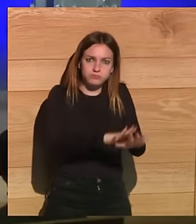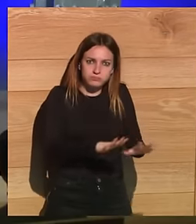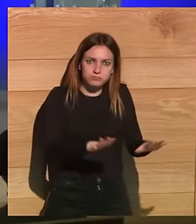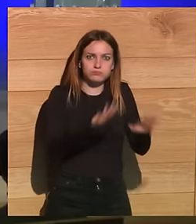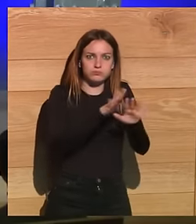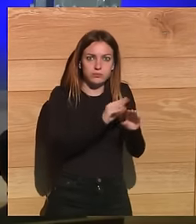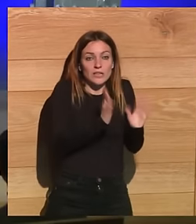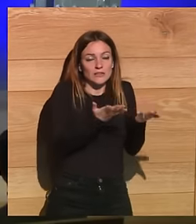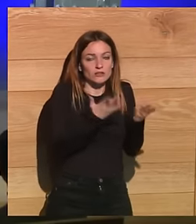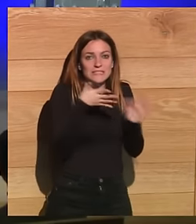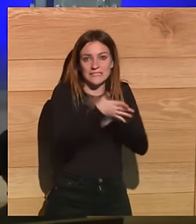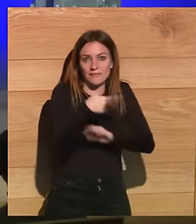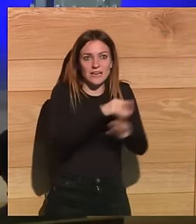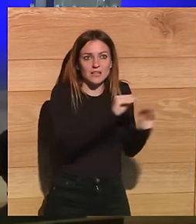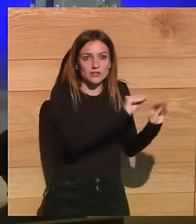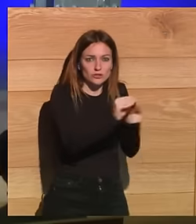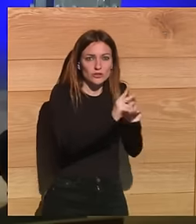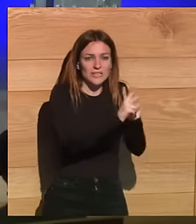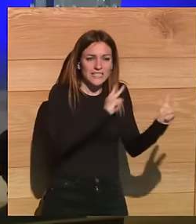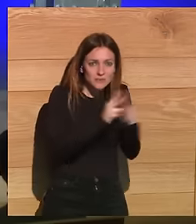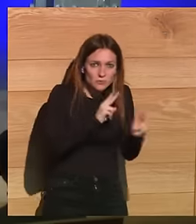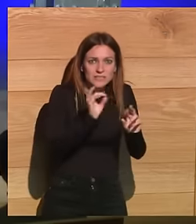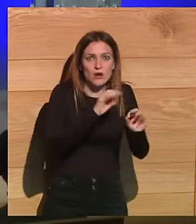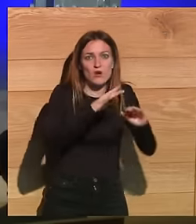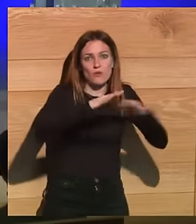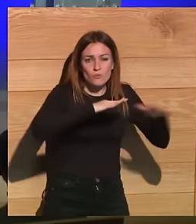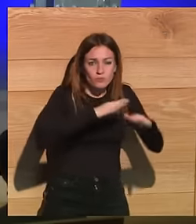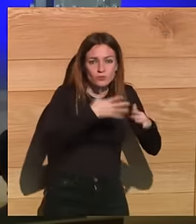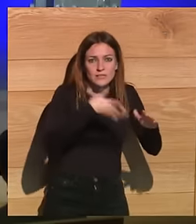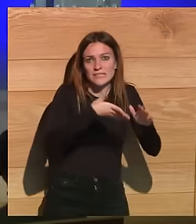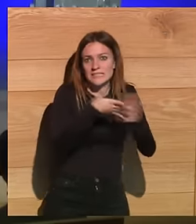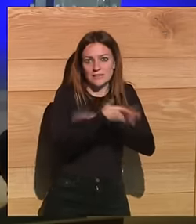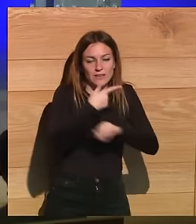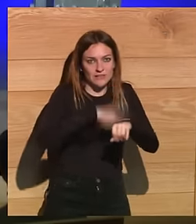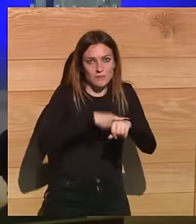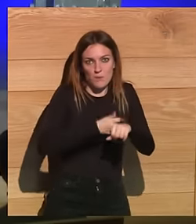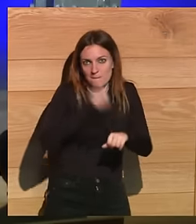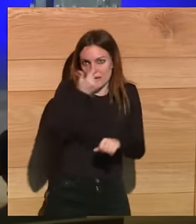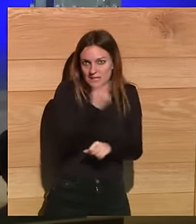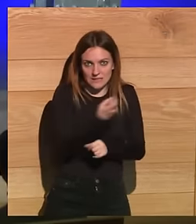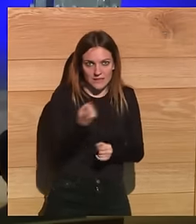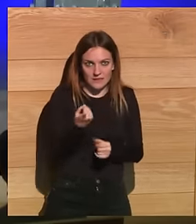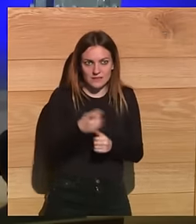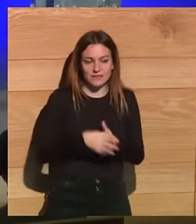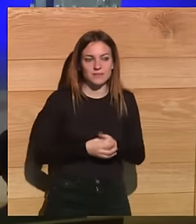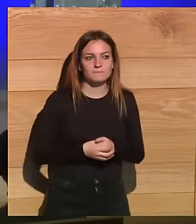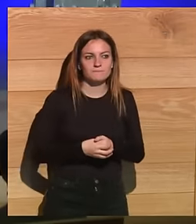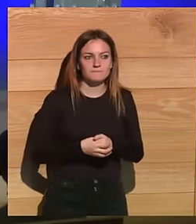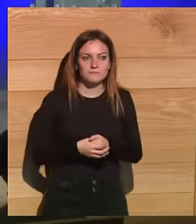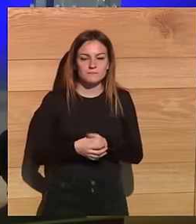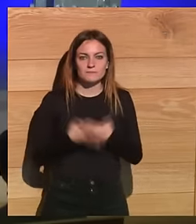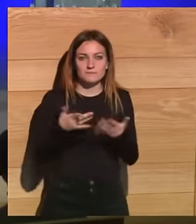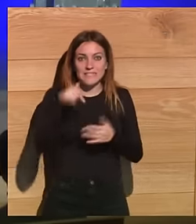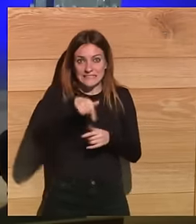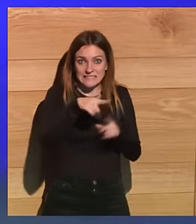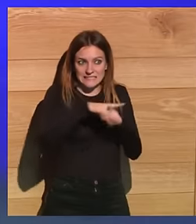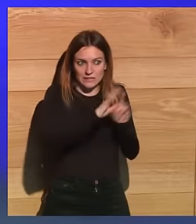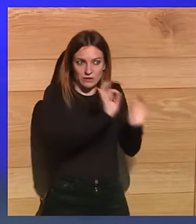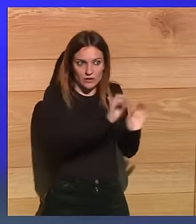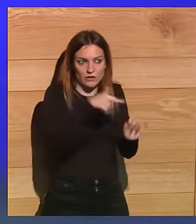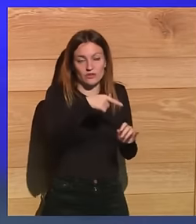respuestas, sus reacciones van a llevar más retardo, van a necesitar más tiempo. como vemos en este caso de la sílaba, y hay